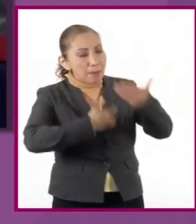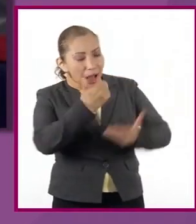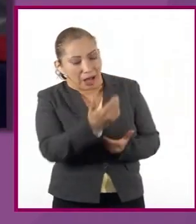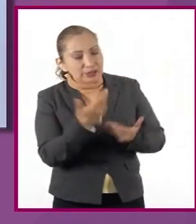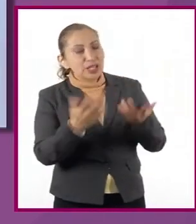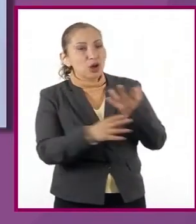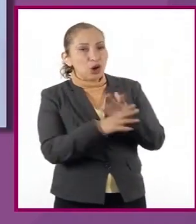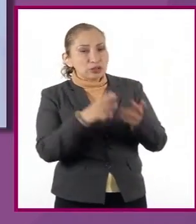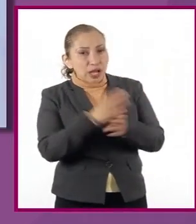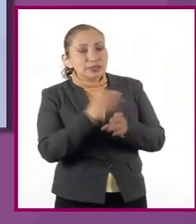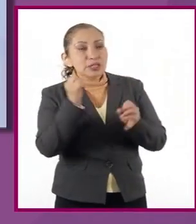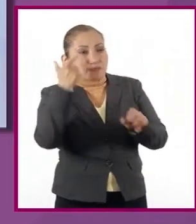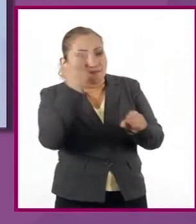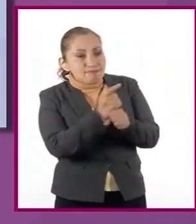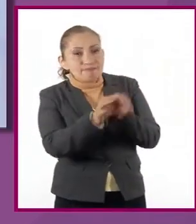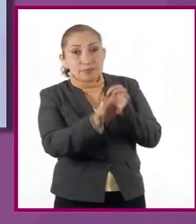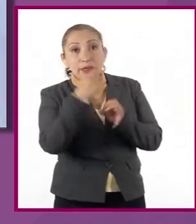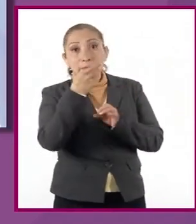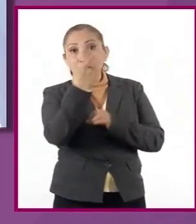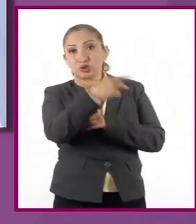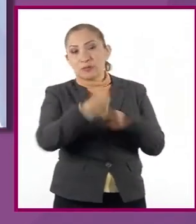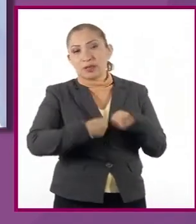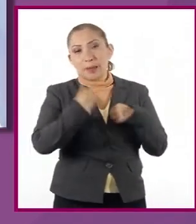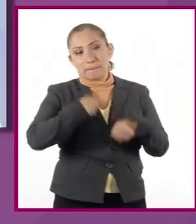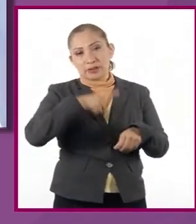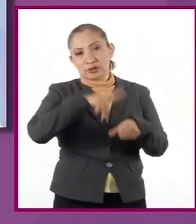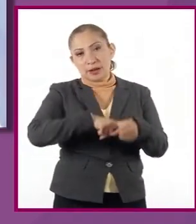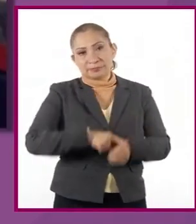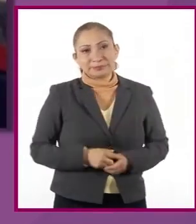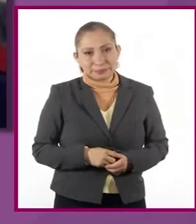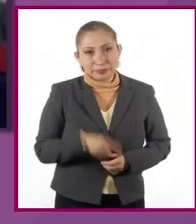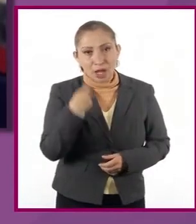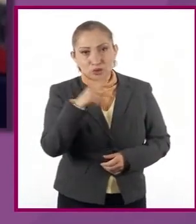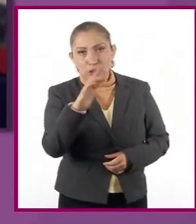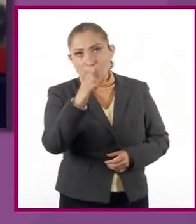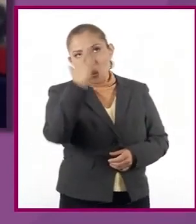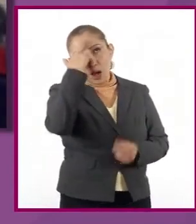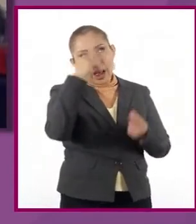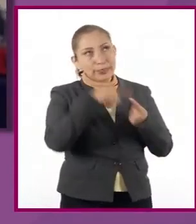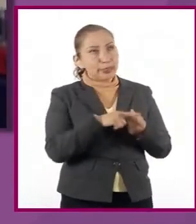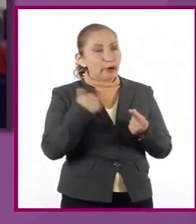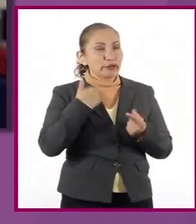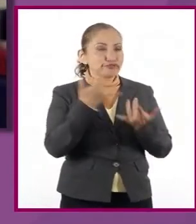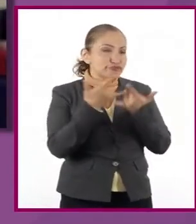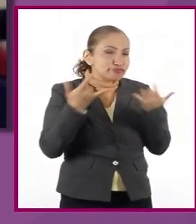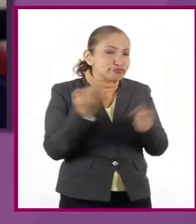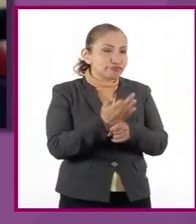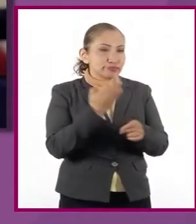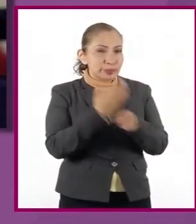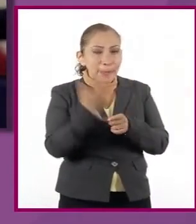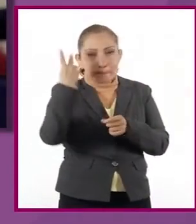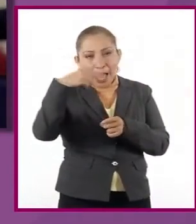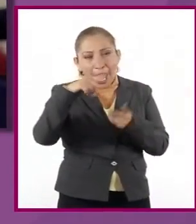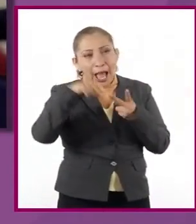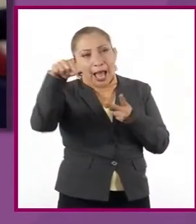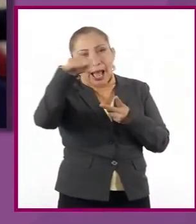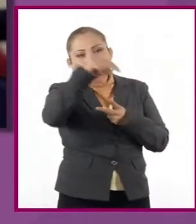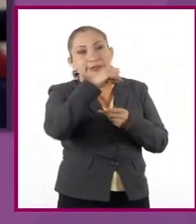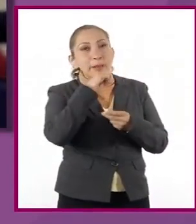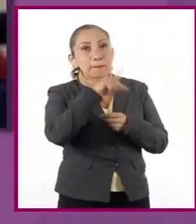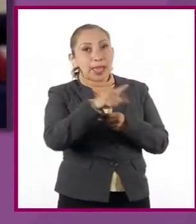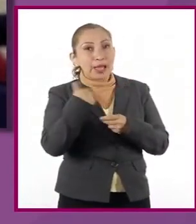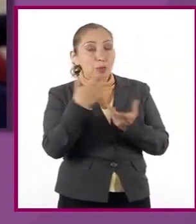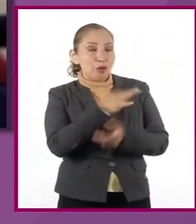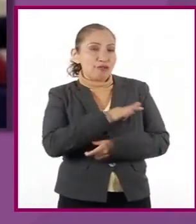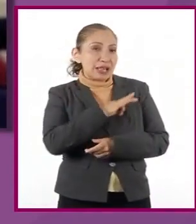y descubrimientos, también hablan de su vida personal, sus recuerdos, anécdotas, viajes e incluso